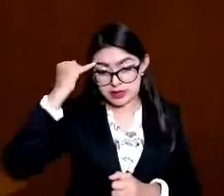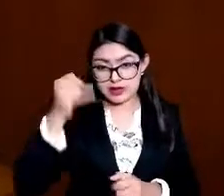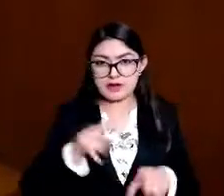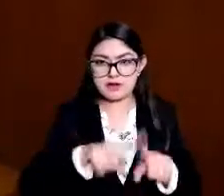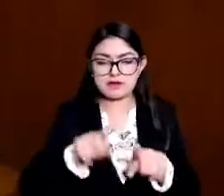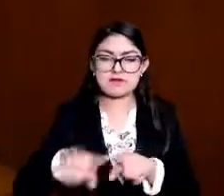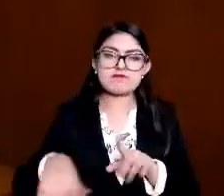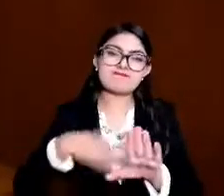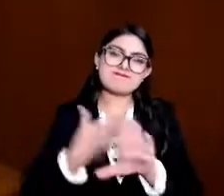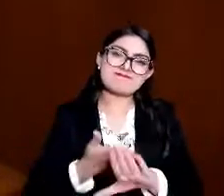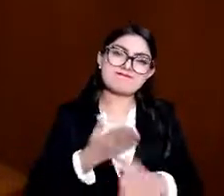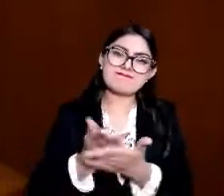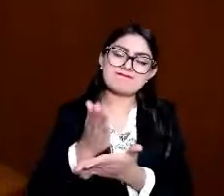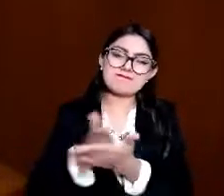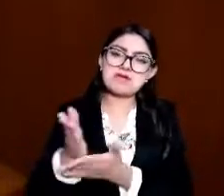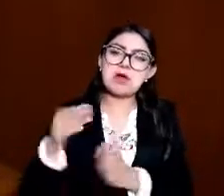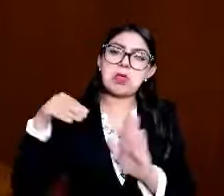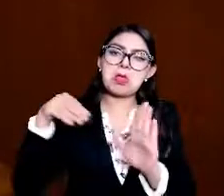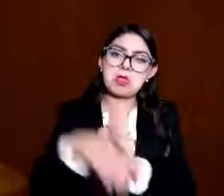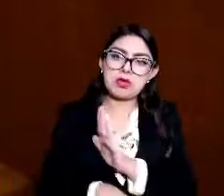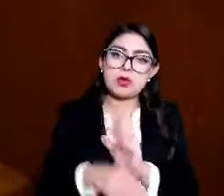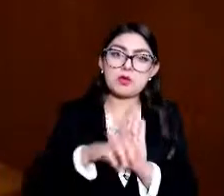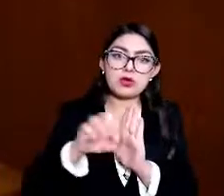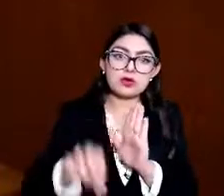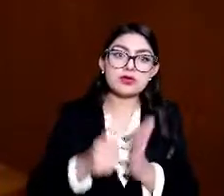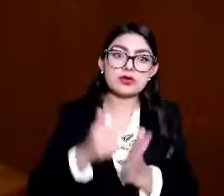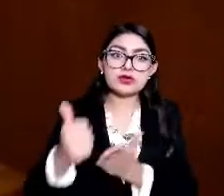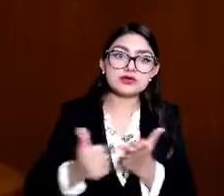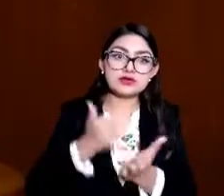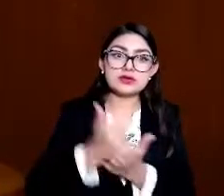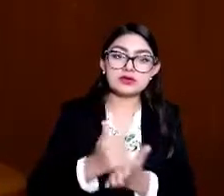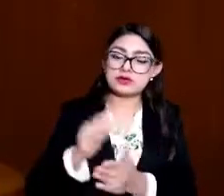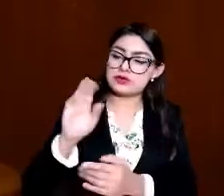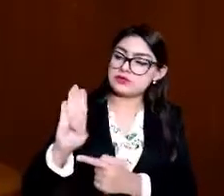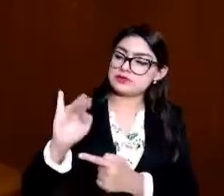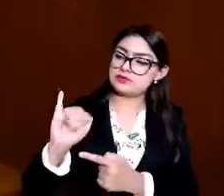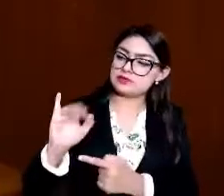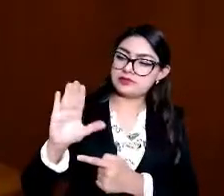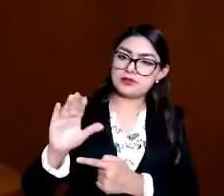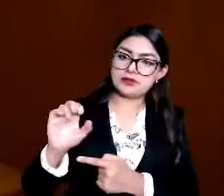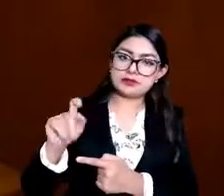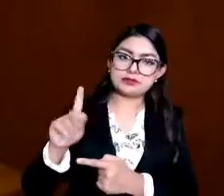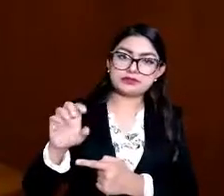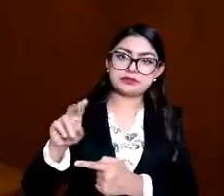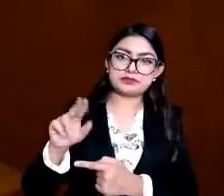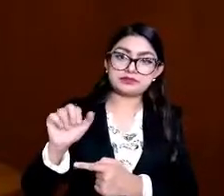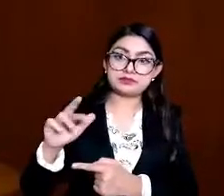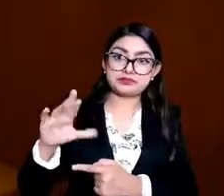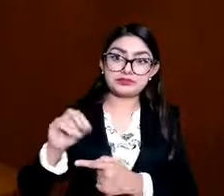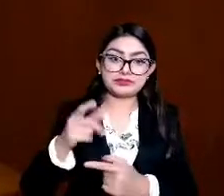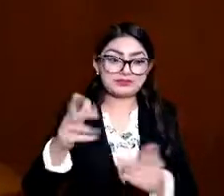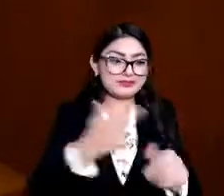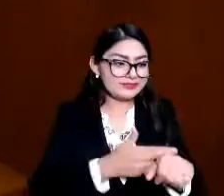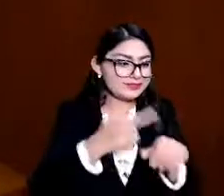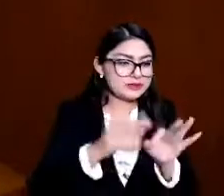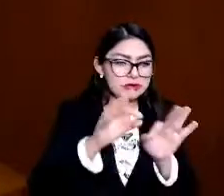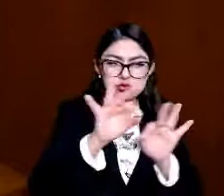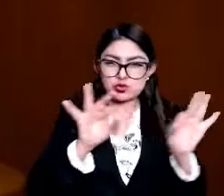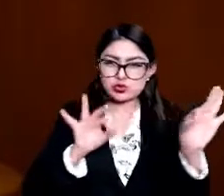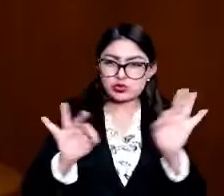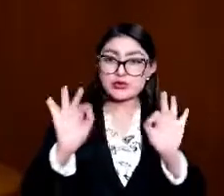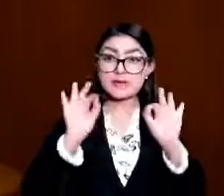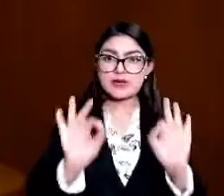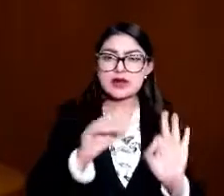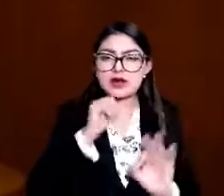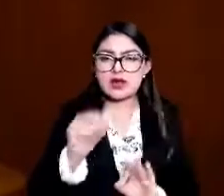de proyectos como las llamadas ciudades bicentenario, que fueron abandonadas por la falta de planeación. La actual